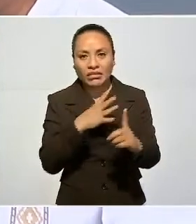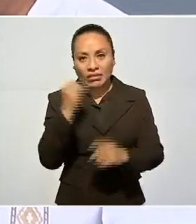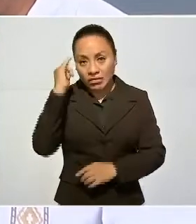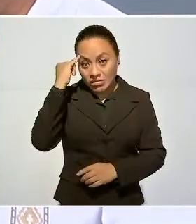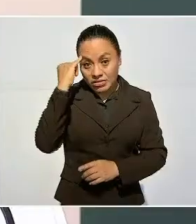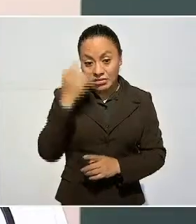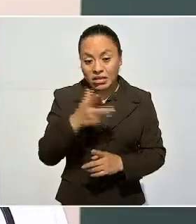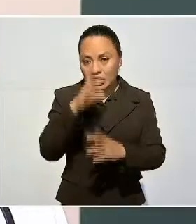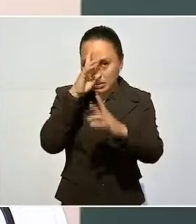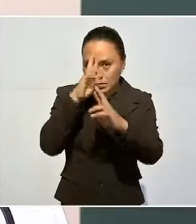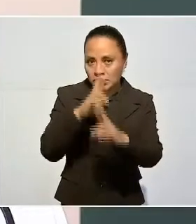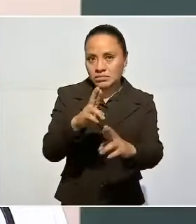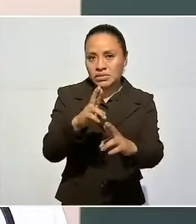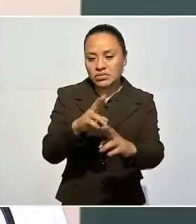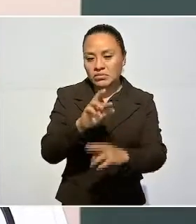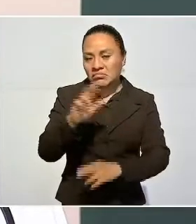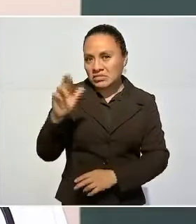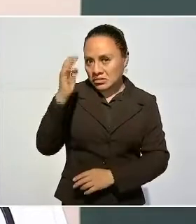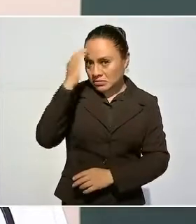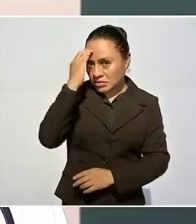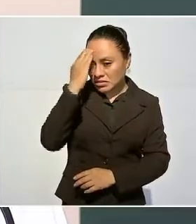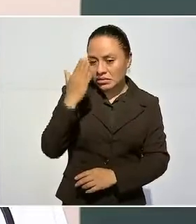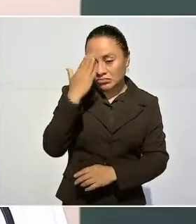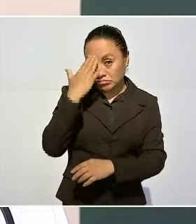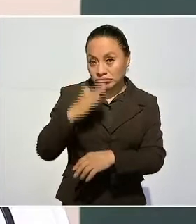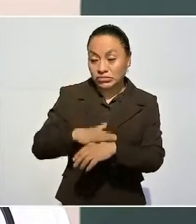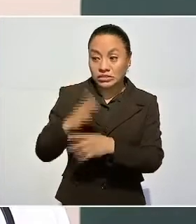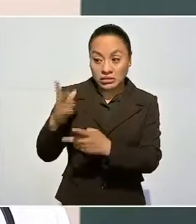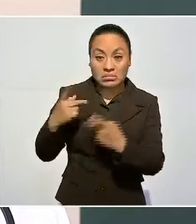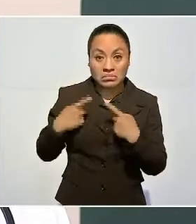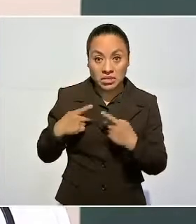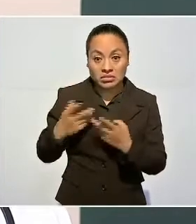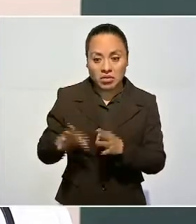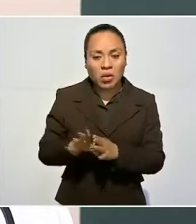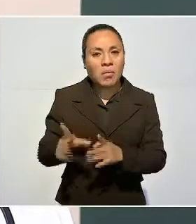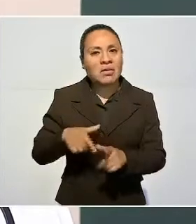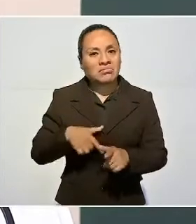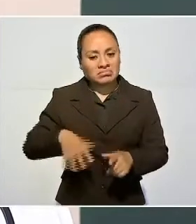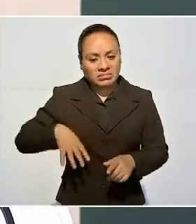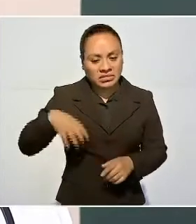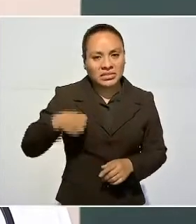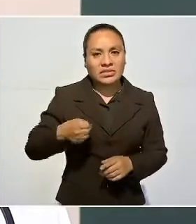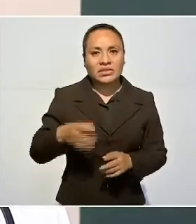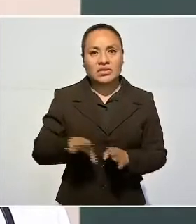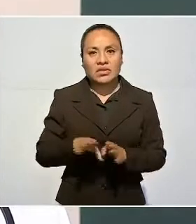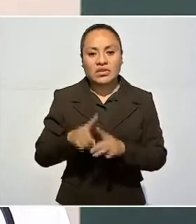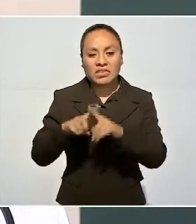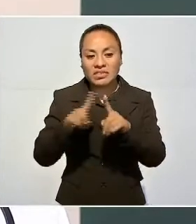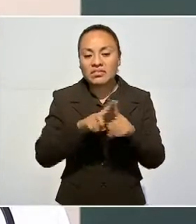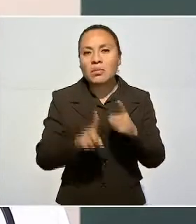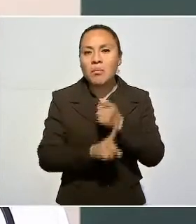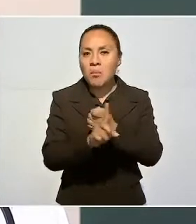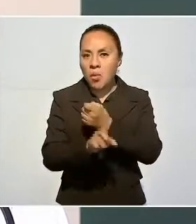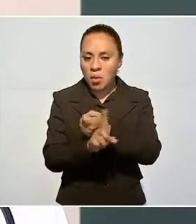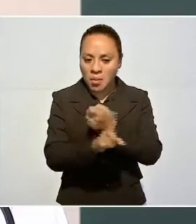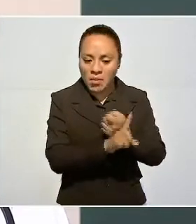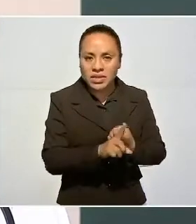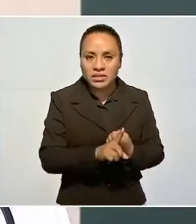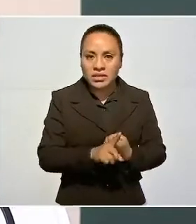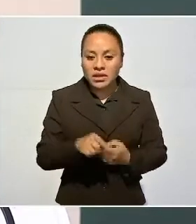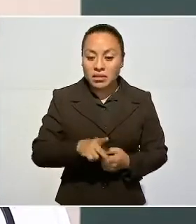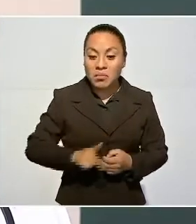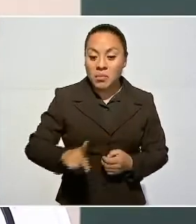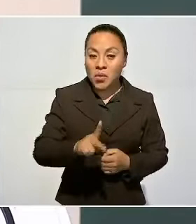en el respeto y el reconocimiento de nuestro ser integral, subsistiendo con él los infortunios que como pueblos